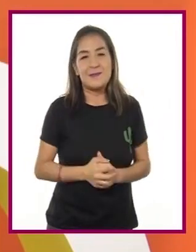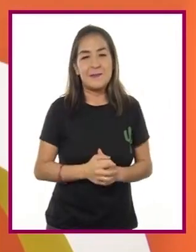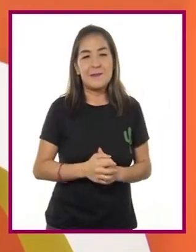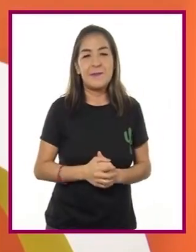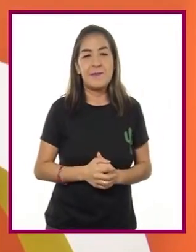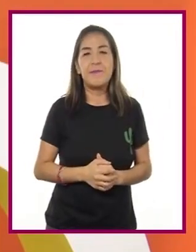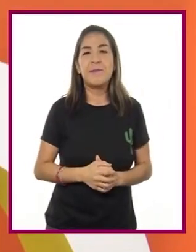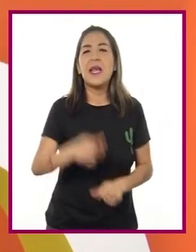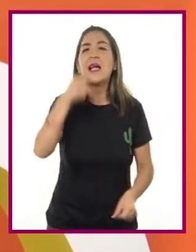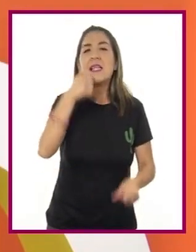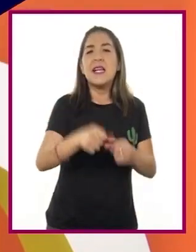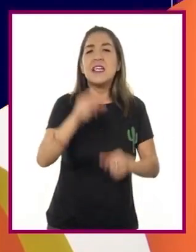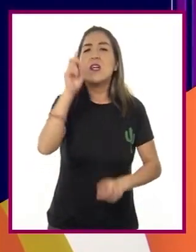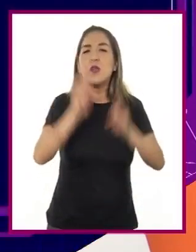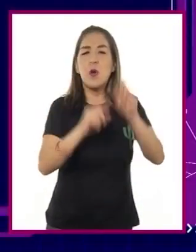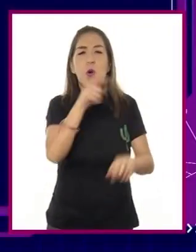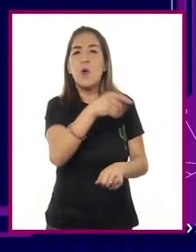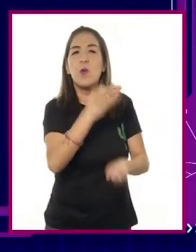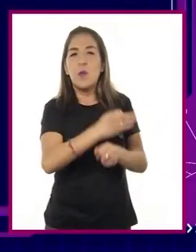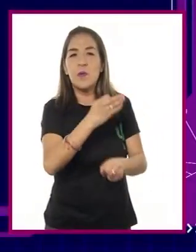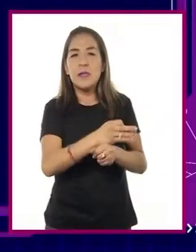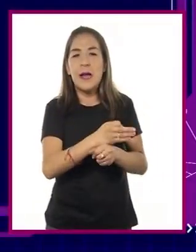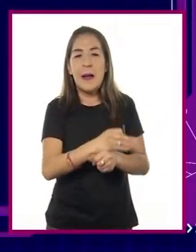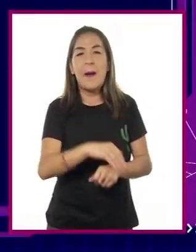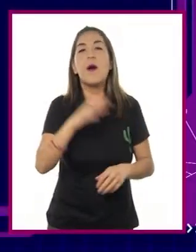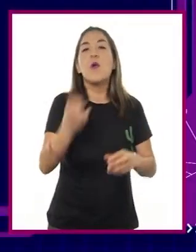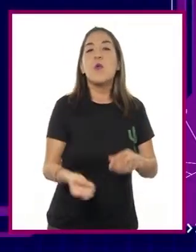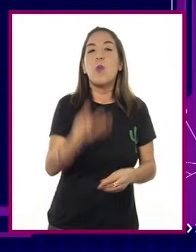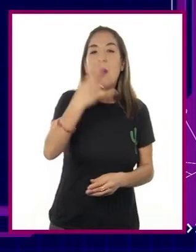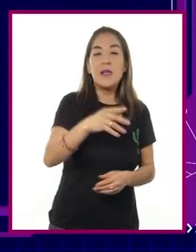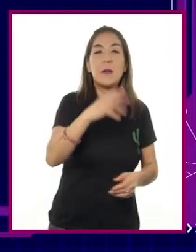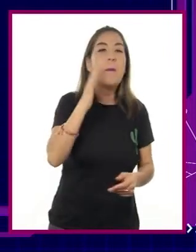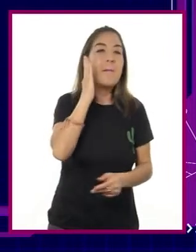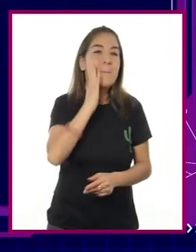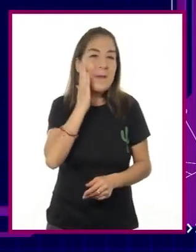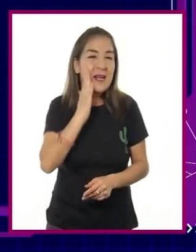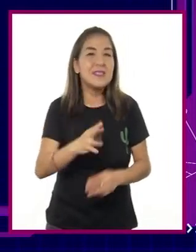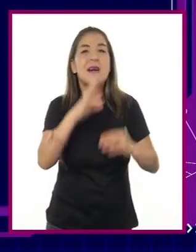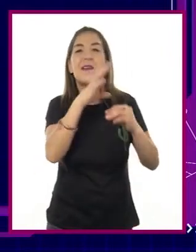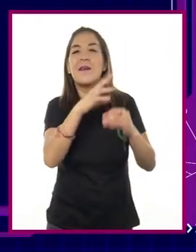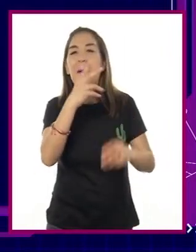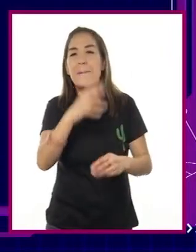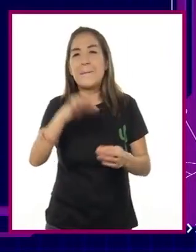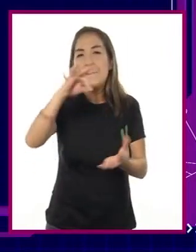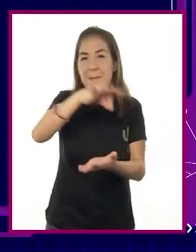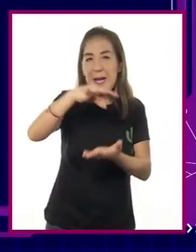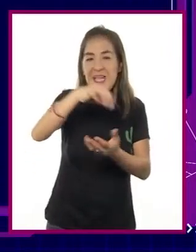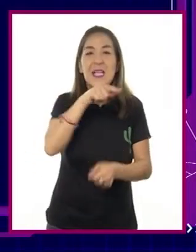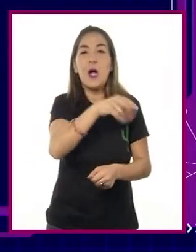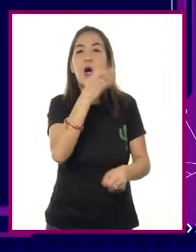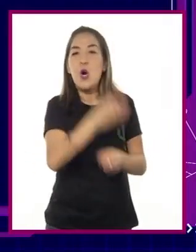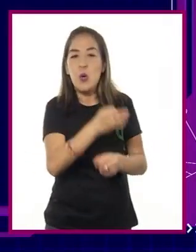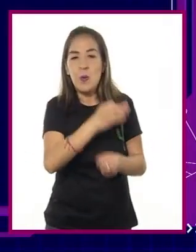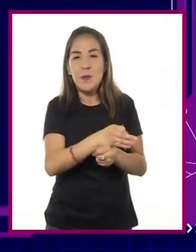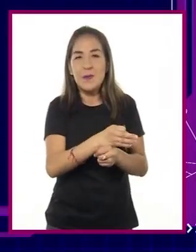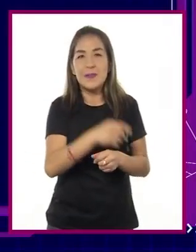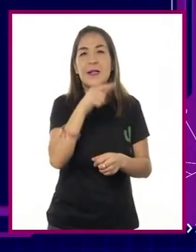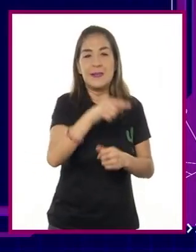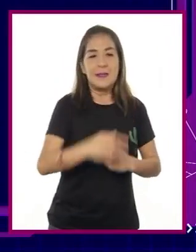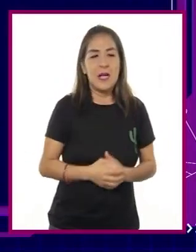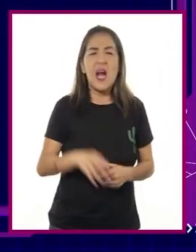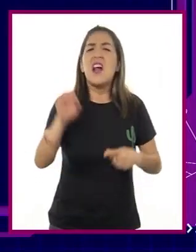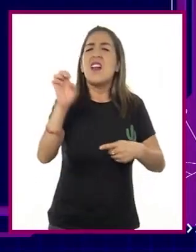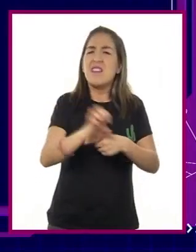La incógnita en el problema sería la masa de las frutas, la cual representamos con la literal M.